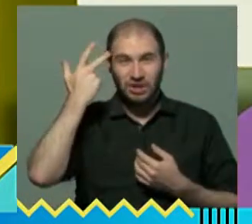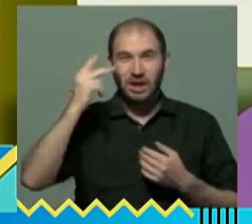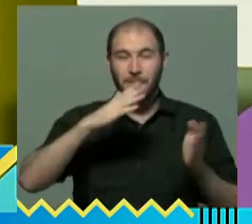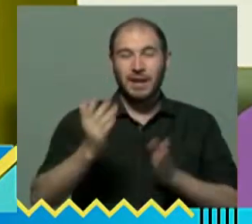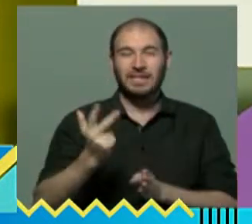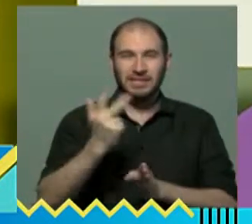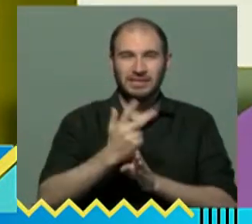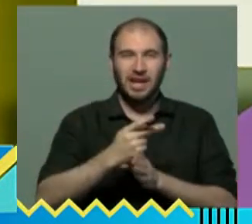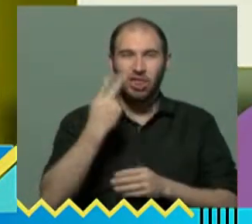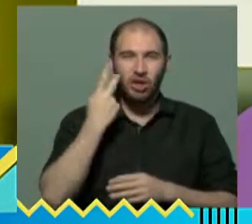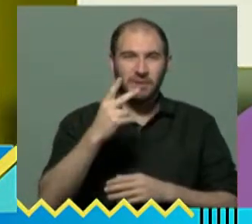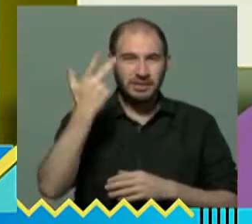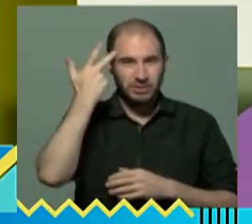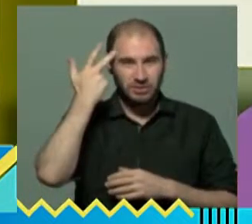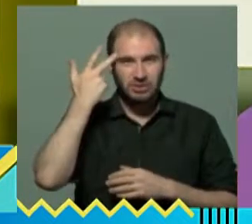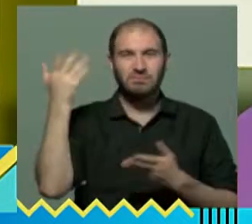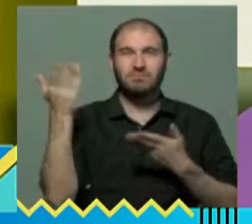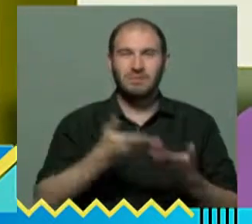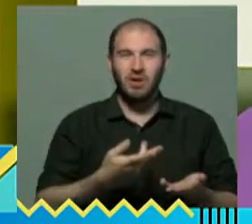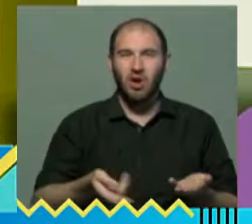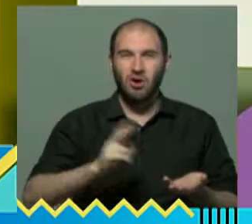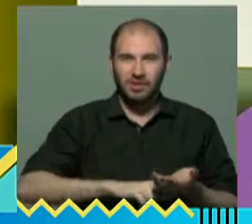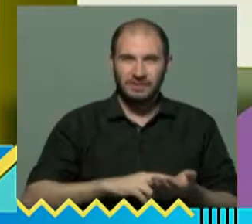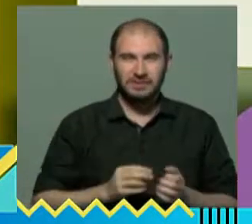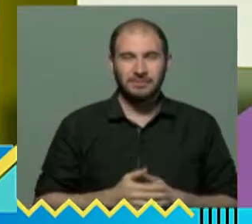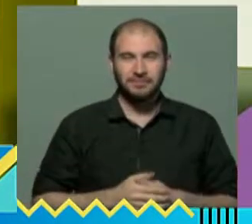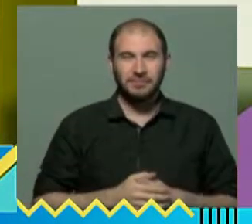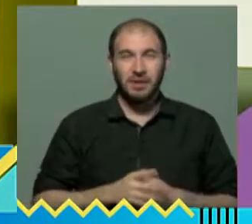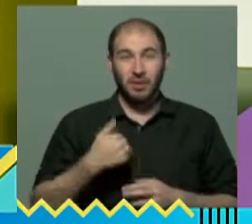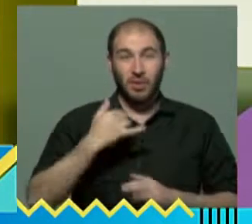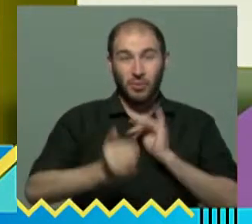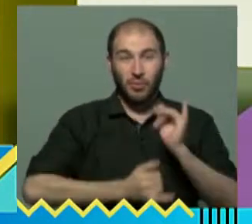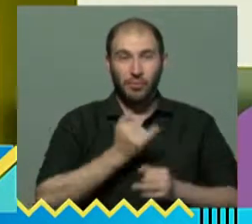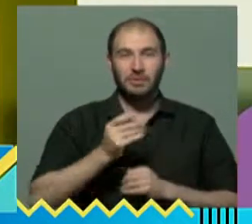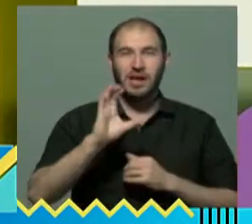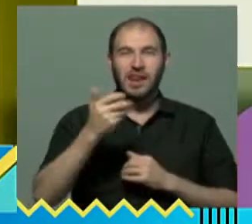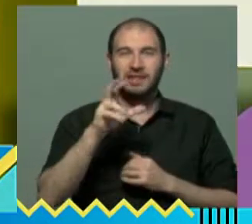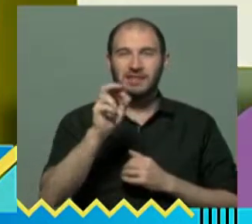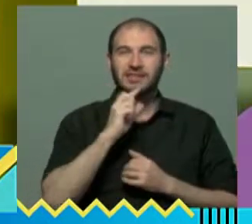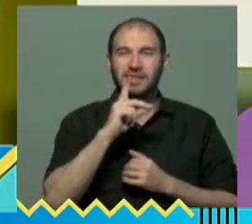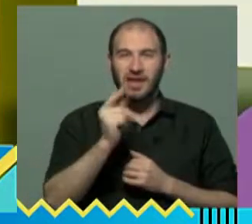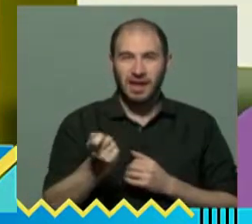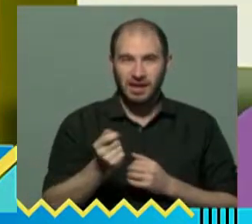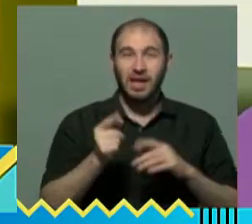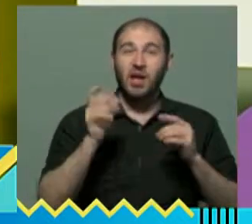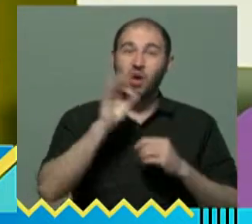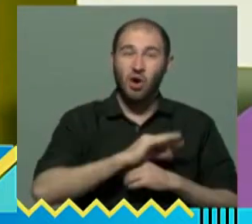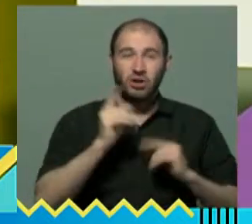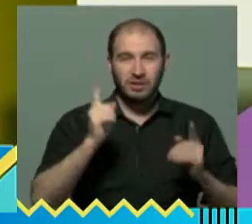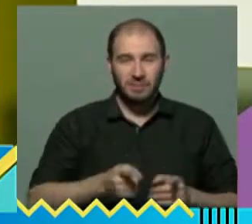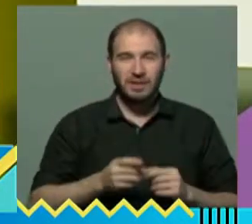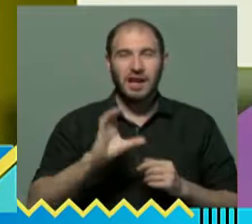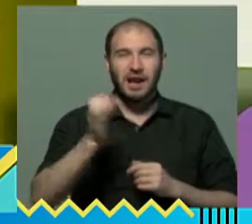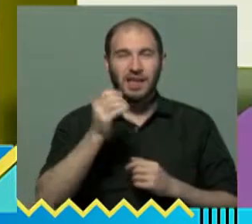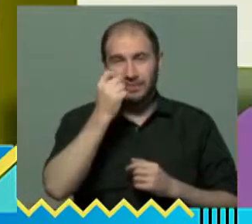tercer ciclo 2018, así que bienvenidos a una nueva edición. Y bueno, les comentamos que estamos en Canal 30 TDA, sino también nos pueden ver en